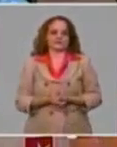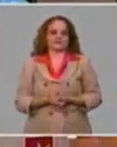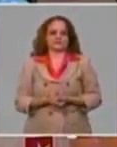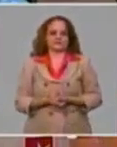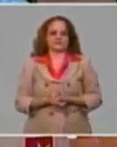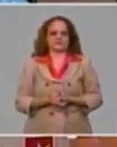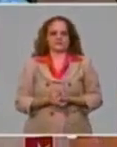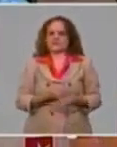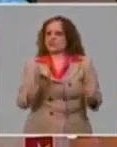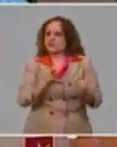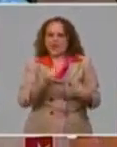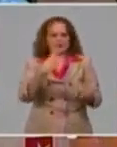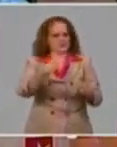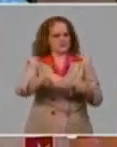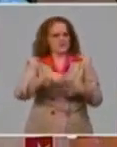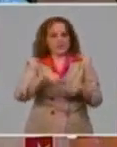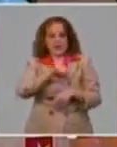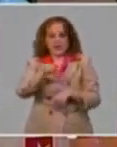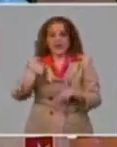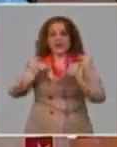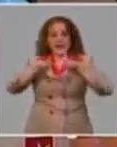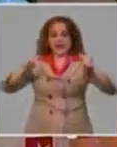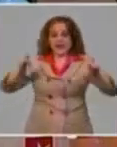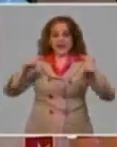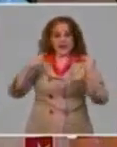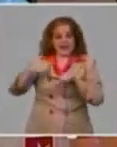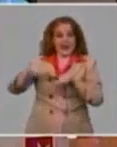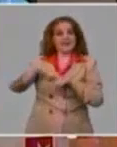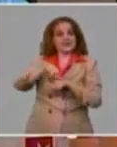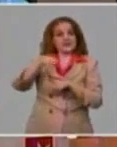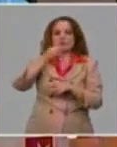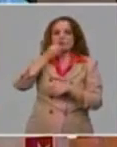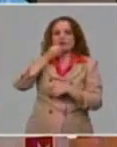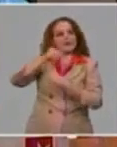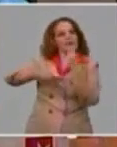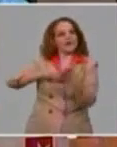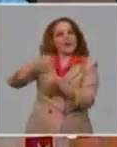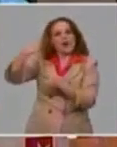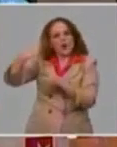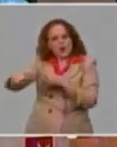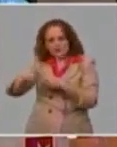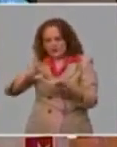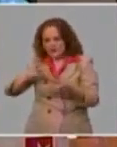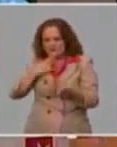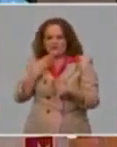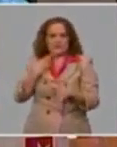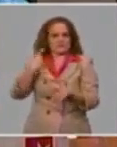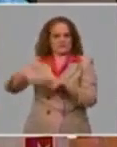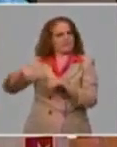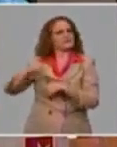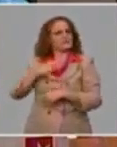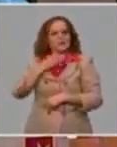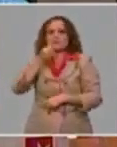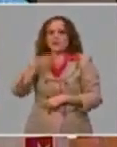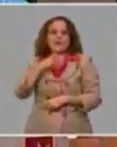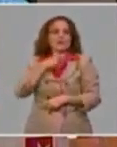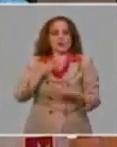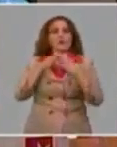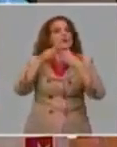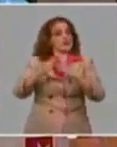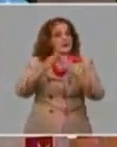ladrillo, una cimbra que hay provincias como Las Tunas, Granma mismo, que han hecho con buenos